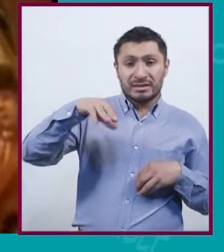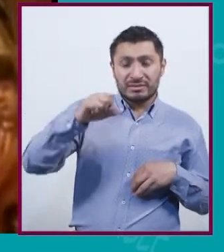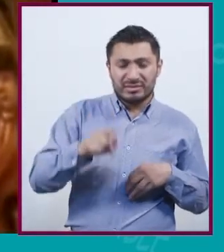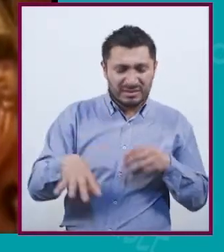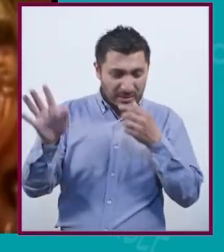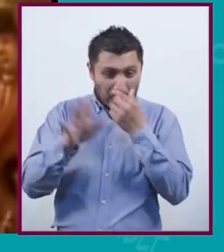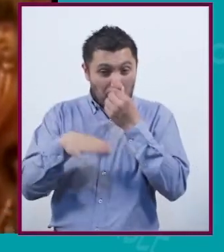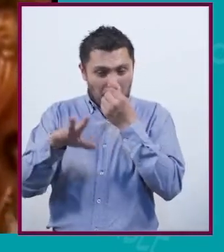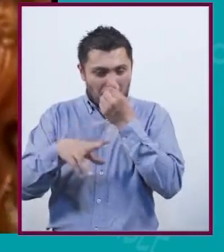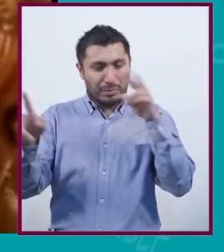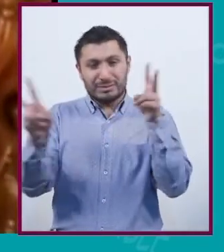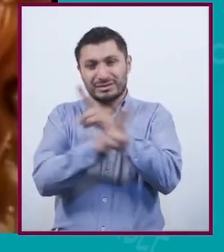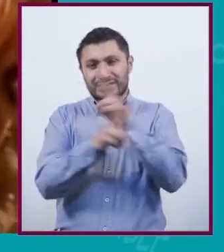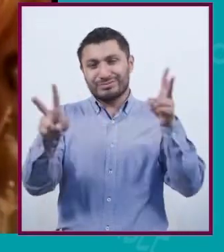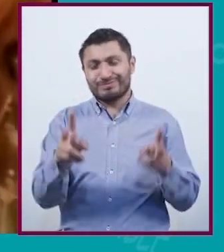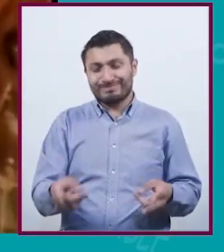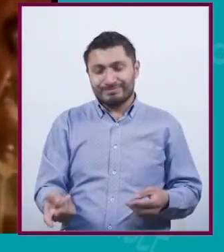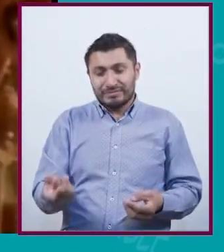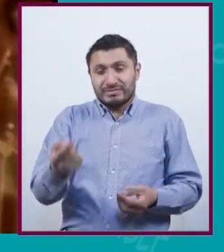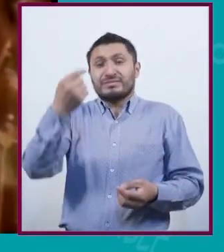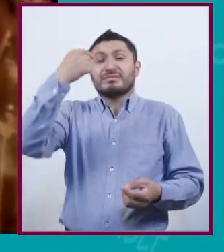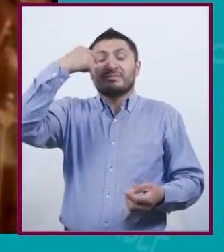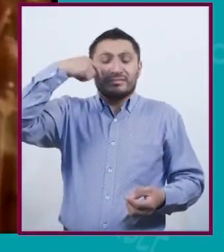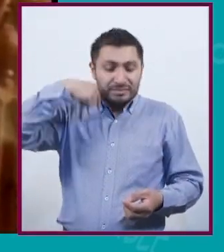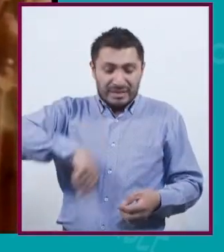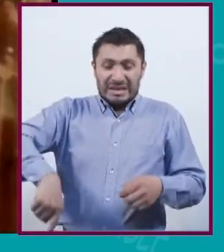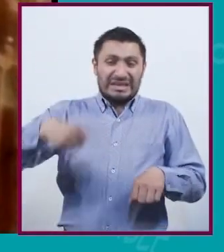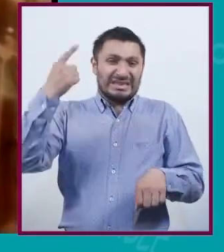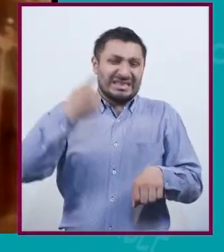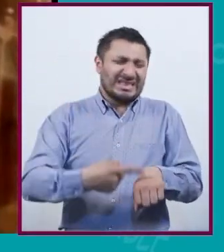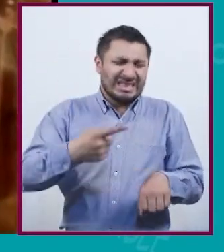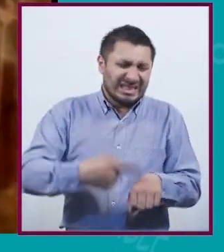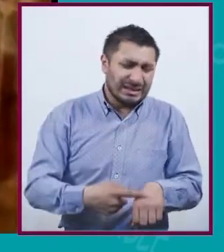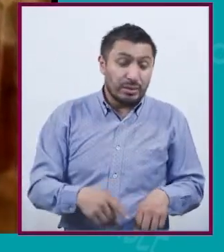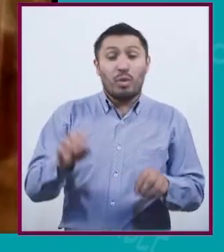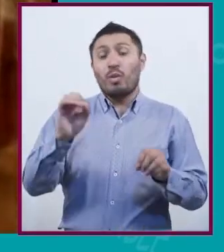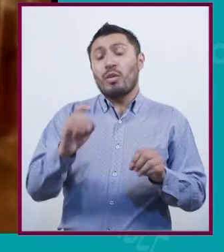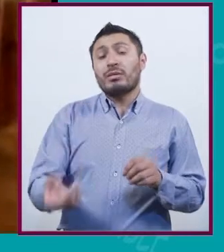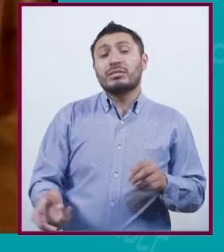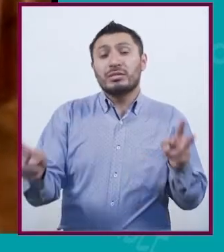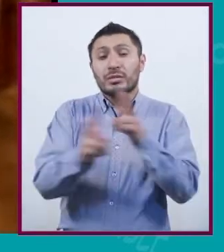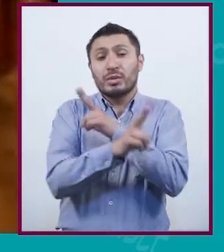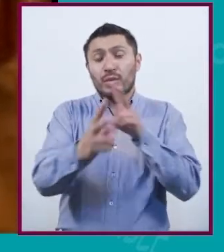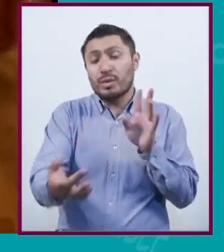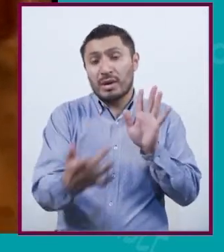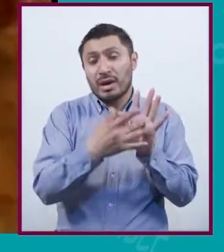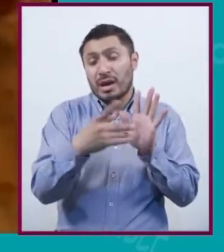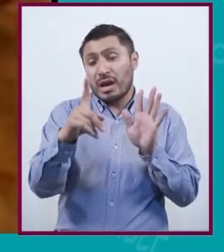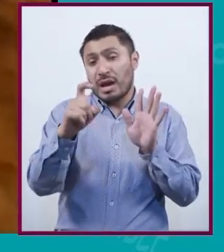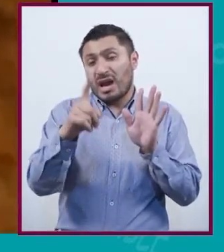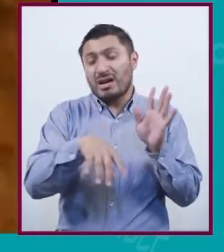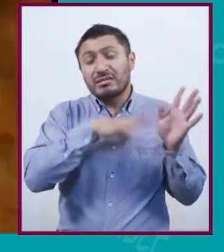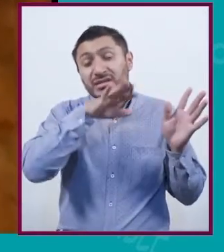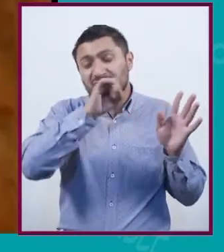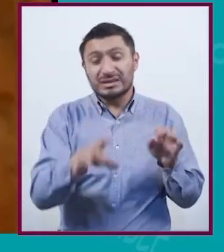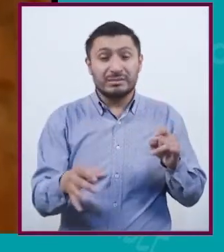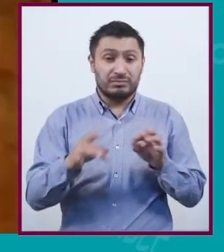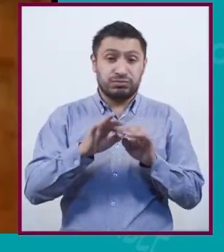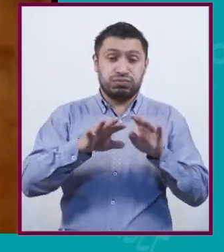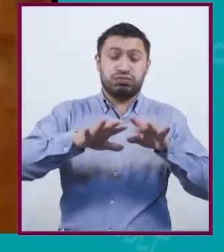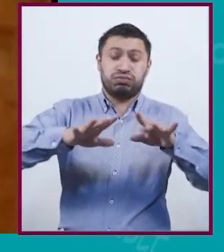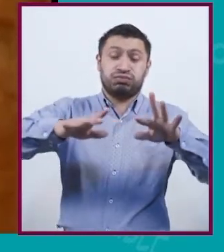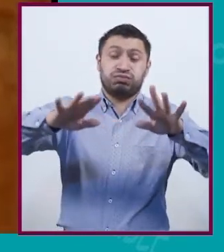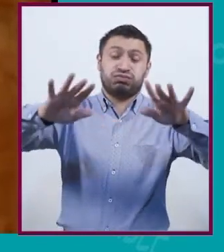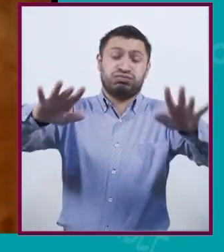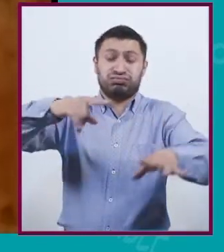por miasmas putrefactos que se encontraban en el aire y que, si el aire entraba en contacto con el agua sucia,